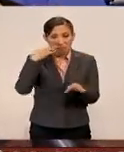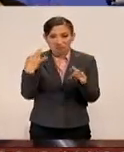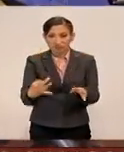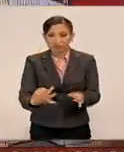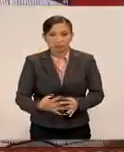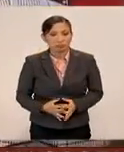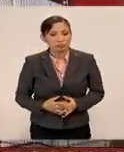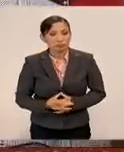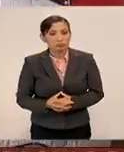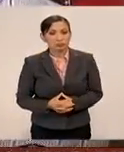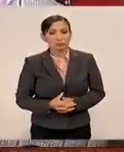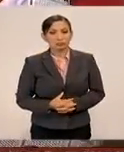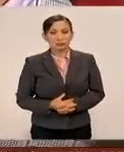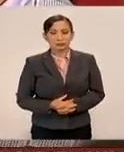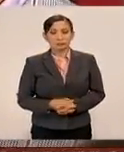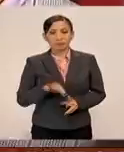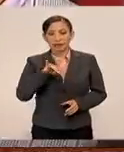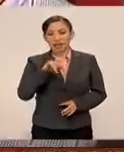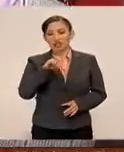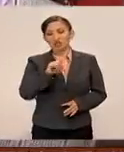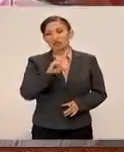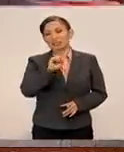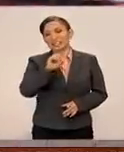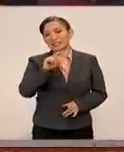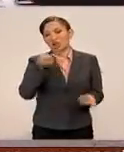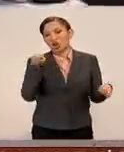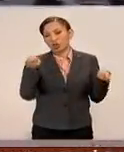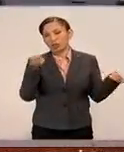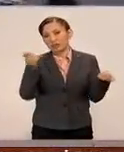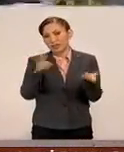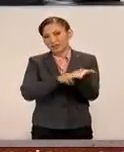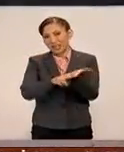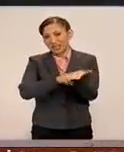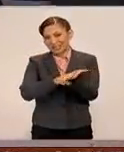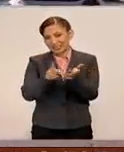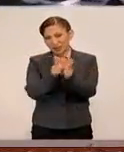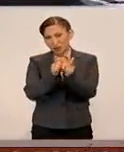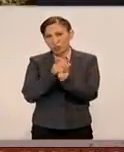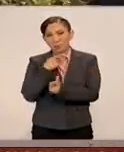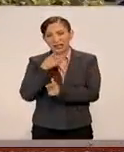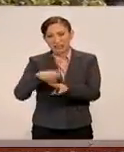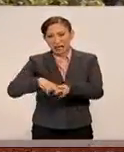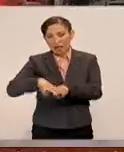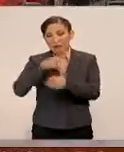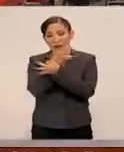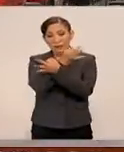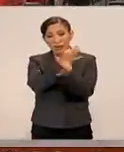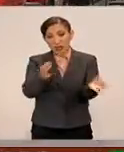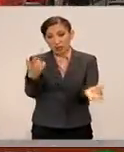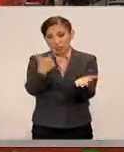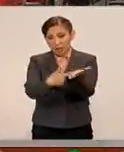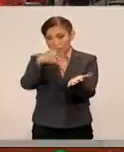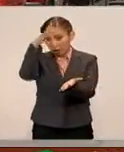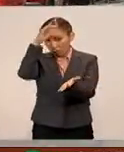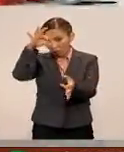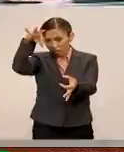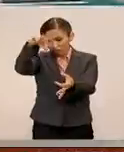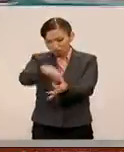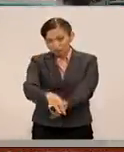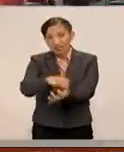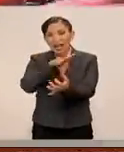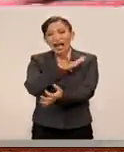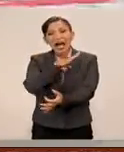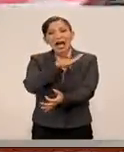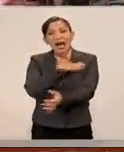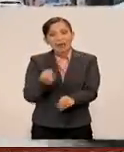adecuada. Jesús Cesna, coordinador del Verde Ecologista en San Lázaro, informó que dentro de los acuerdos concretados se